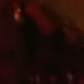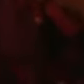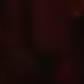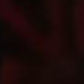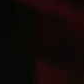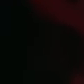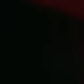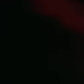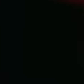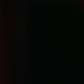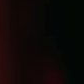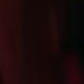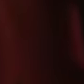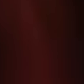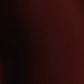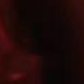diablos